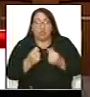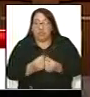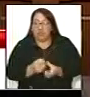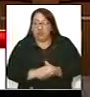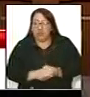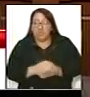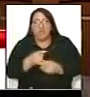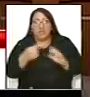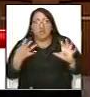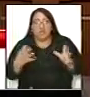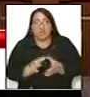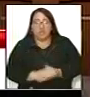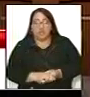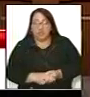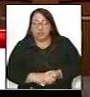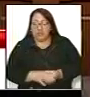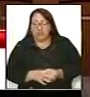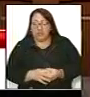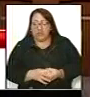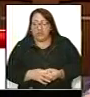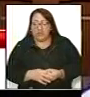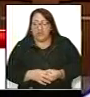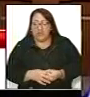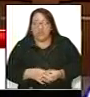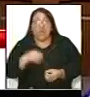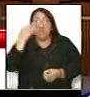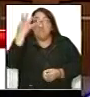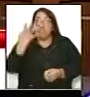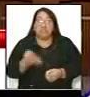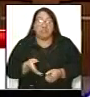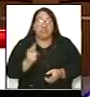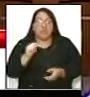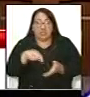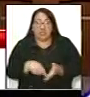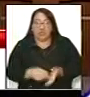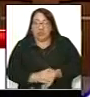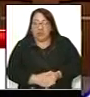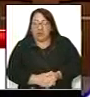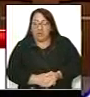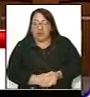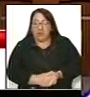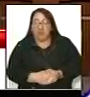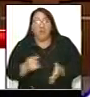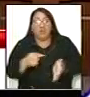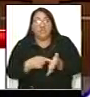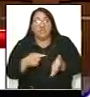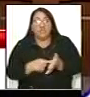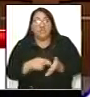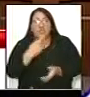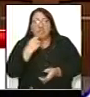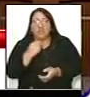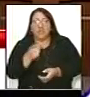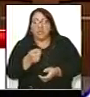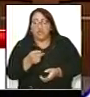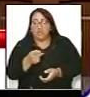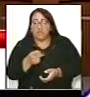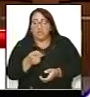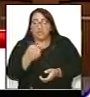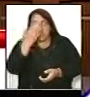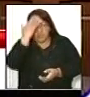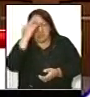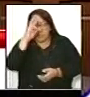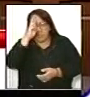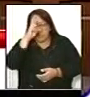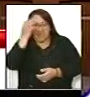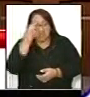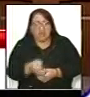son 19. Y el resto han estado acá marcando en rojo. Eso es lo que lo sepa el Perú,